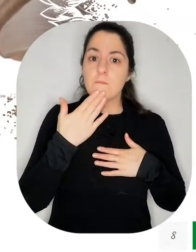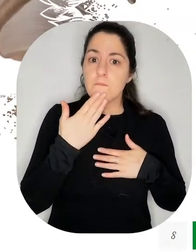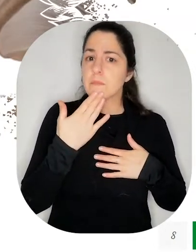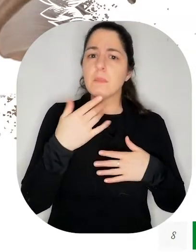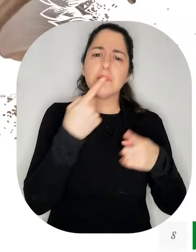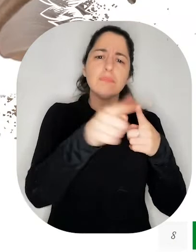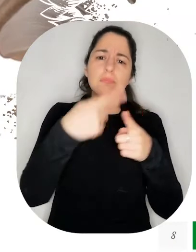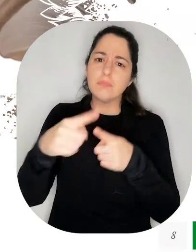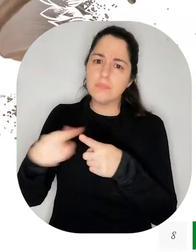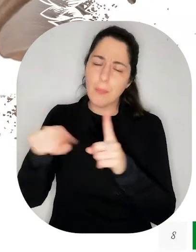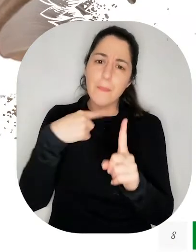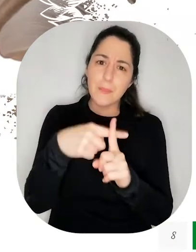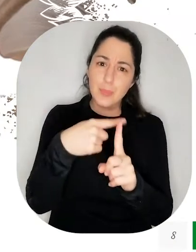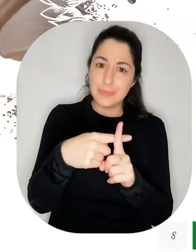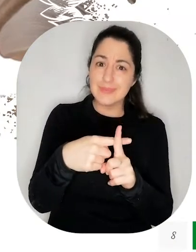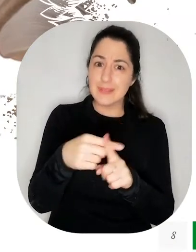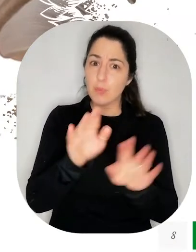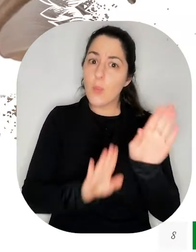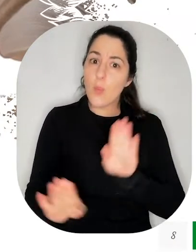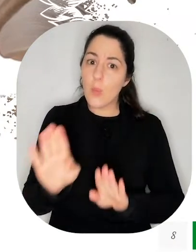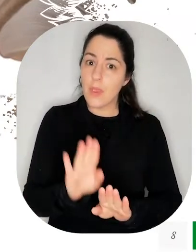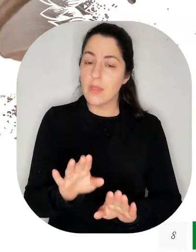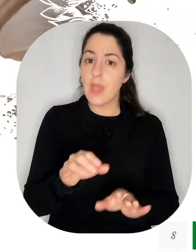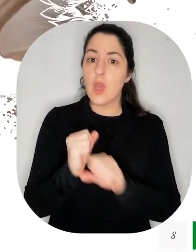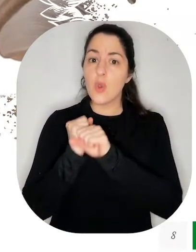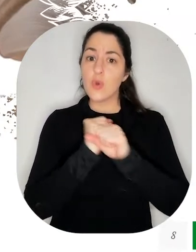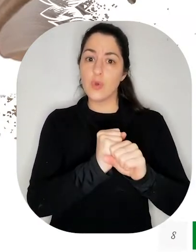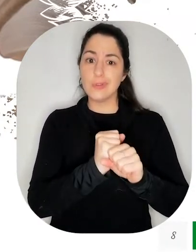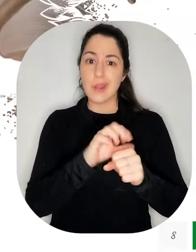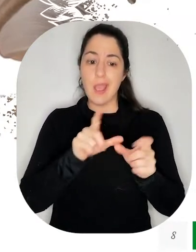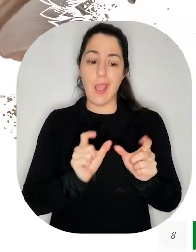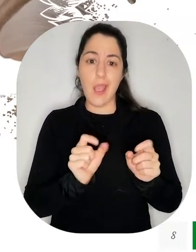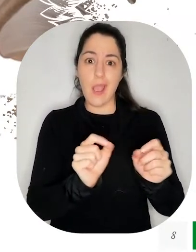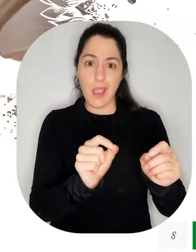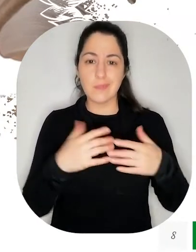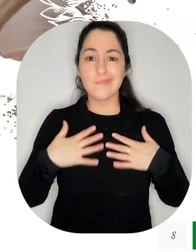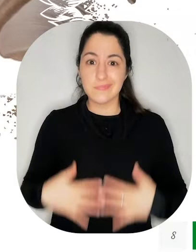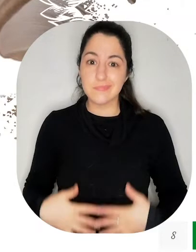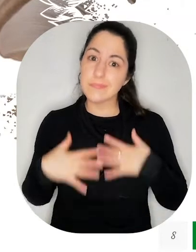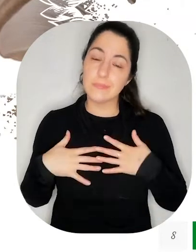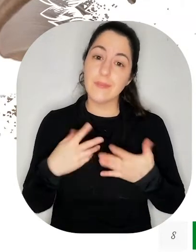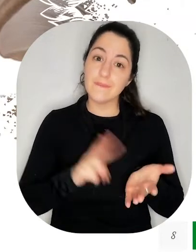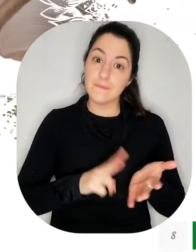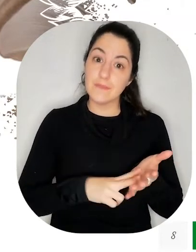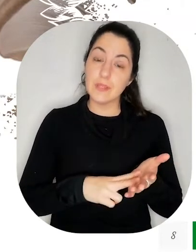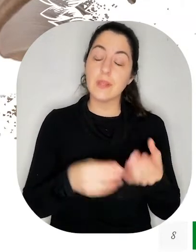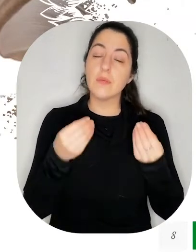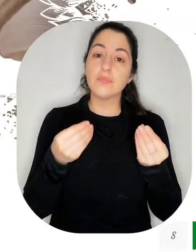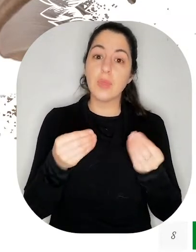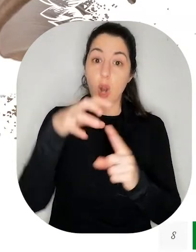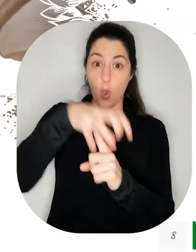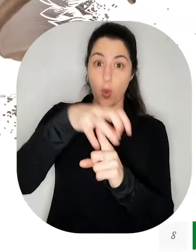frena el crecimiento tumoral directamente, activa nuestros factores protectores antitumorales que tenemos en el cuerpo.